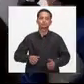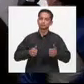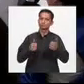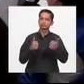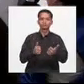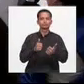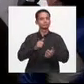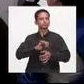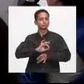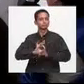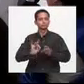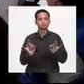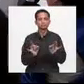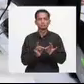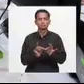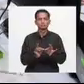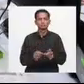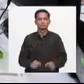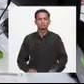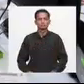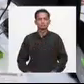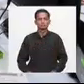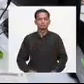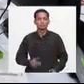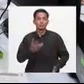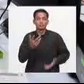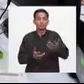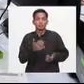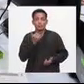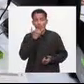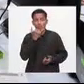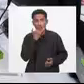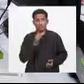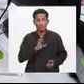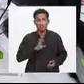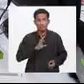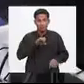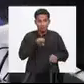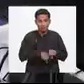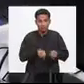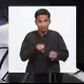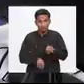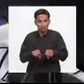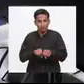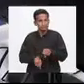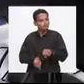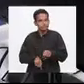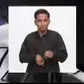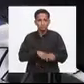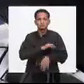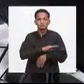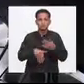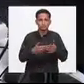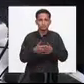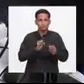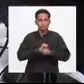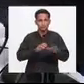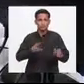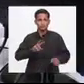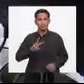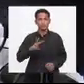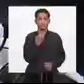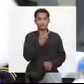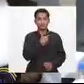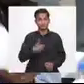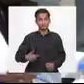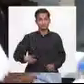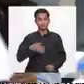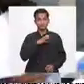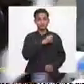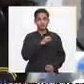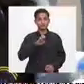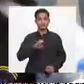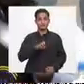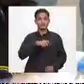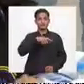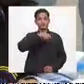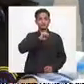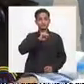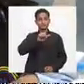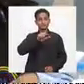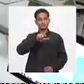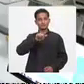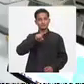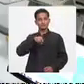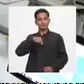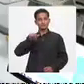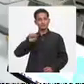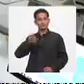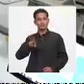sufragio al final no existieron mayores inconvenientes en la parte técnica y el vicepresidente del cne Paul Salazar aseguró que estas